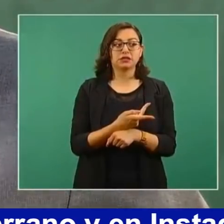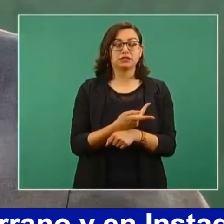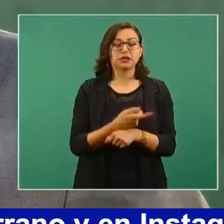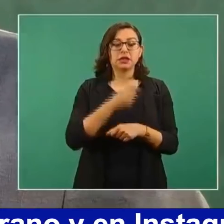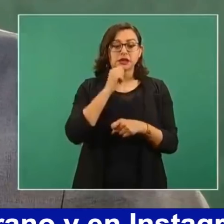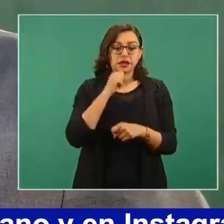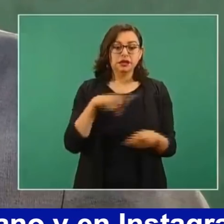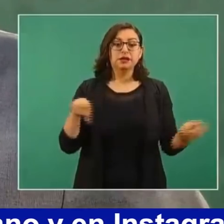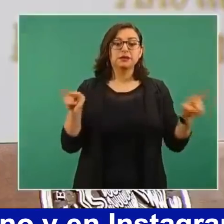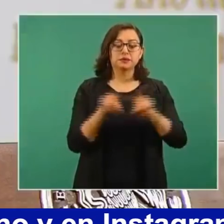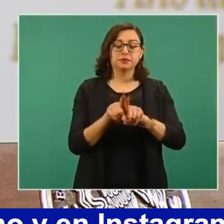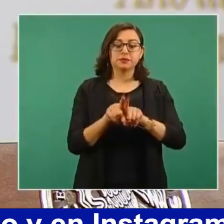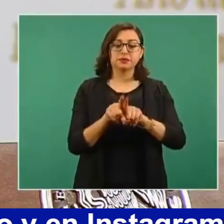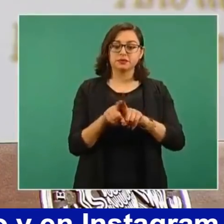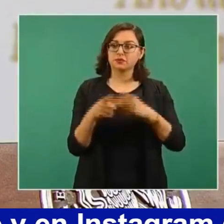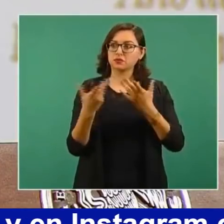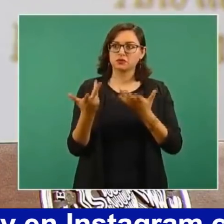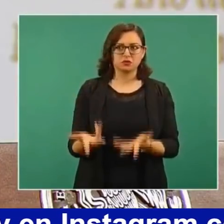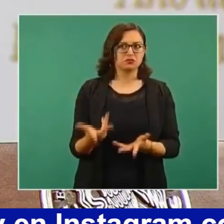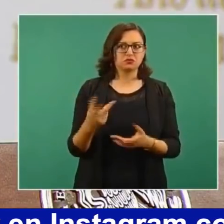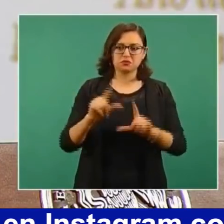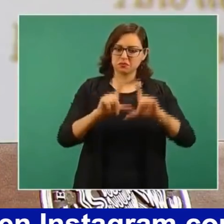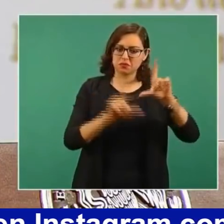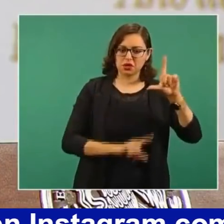mucha relación con España,